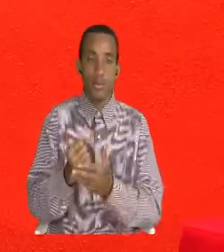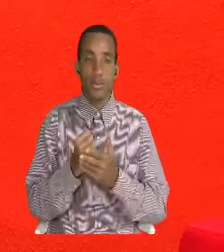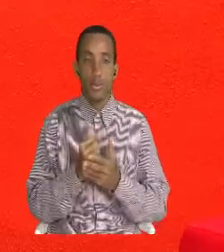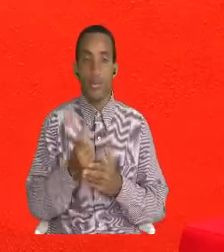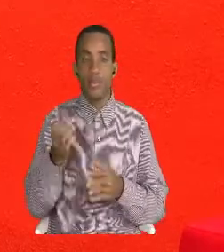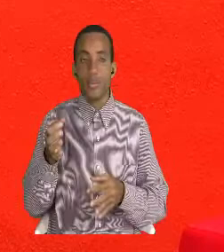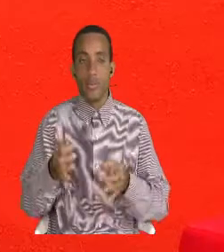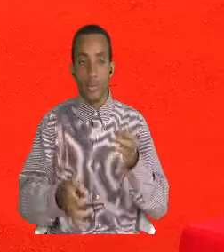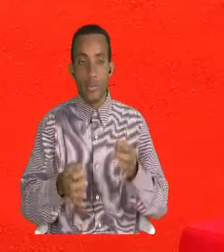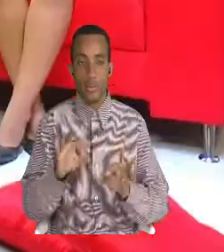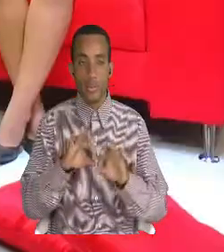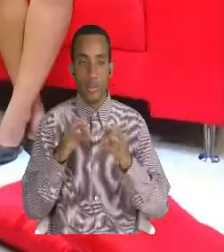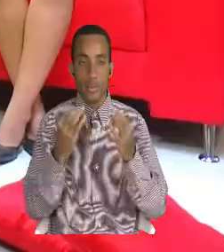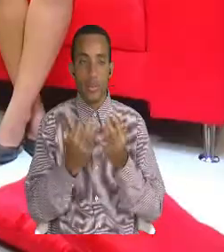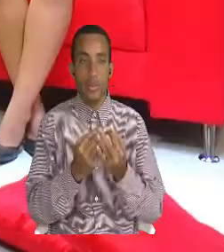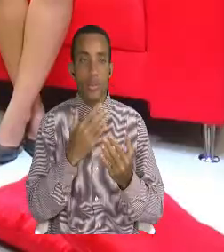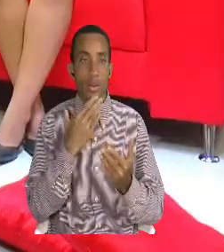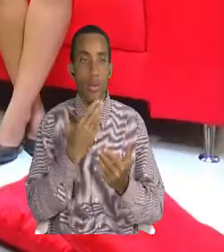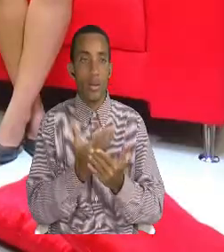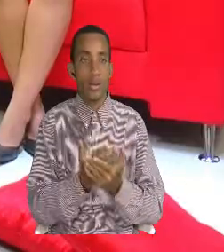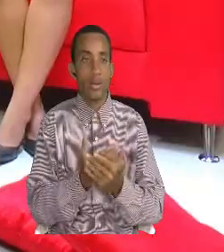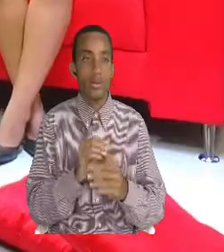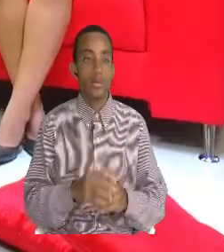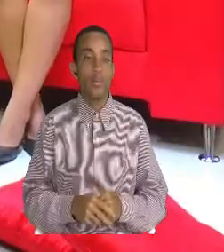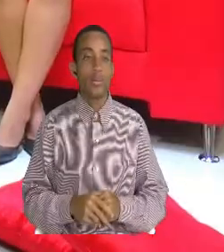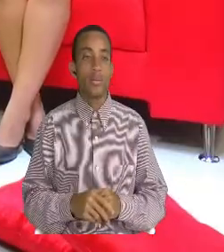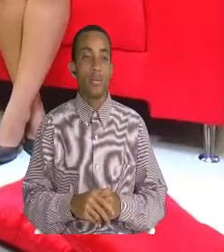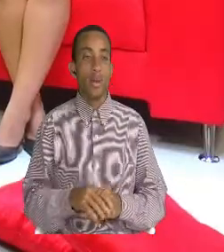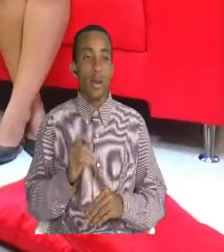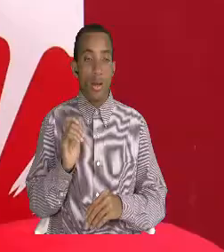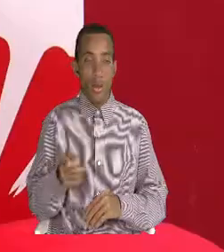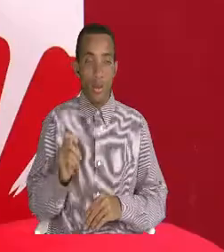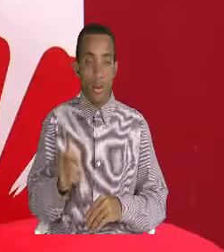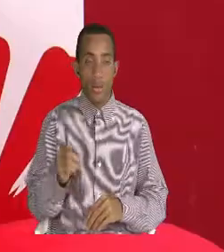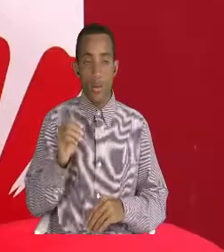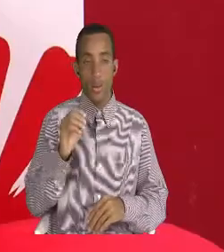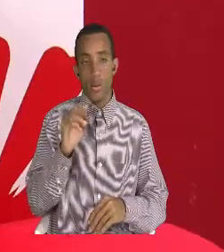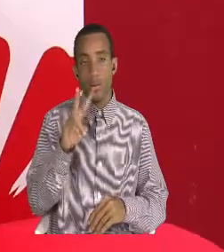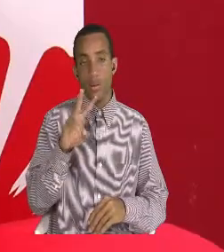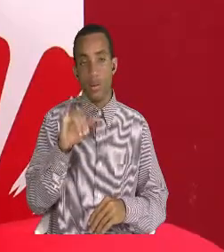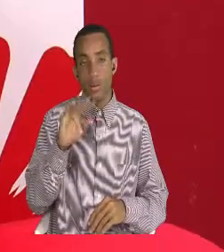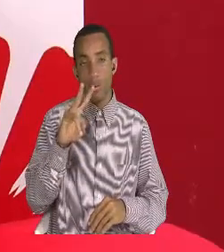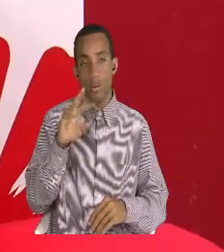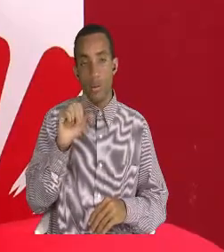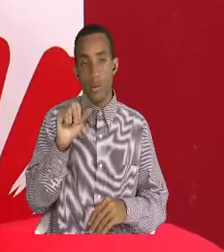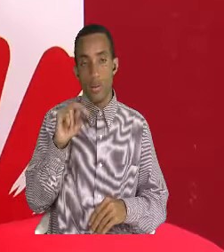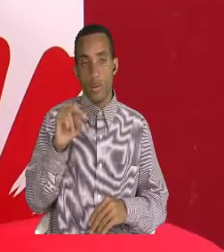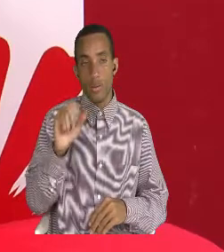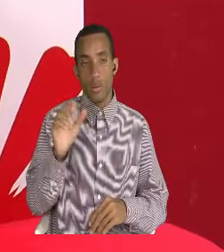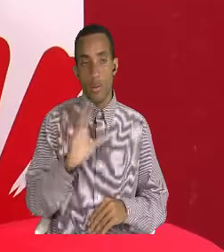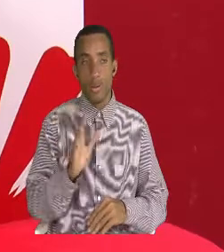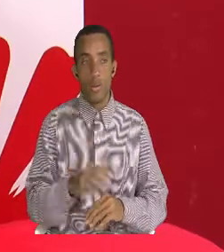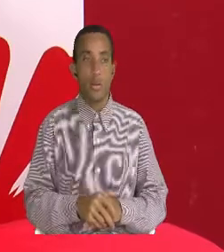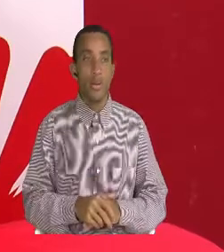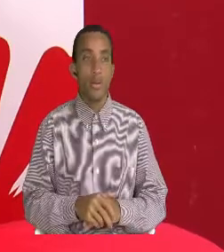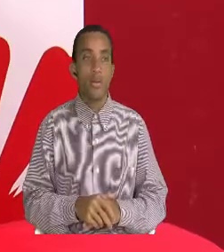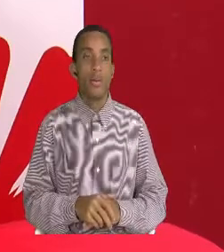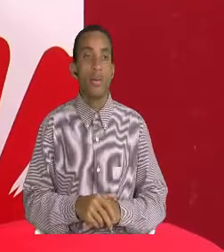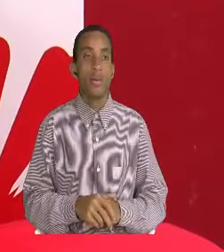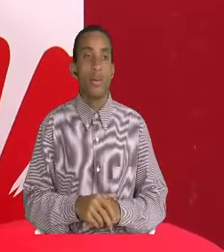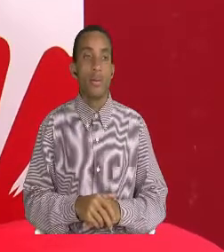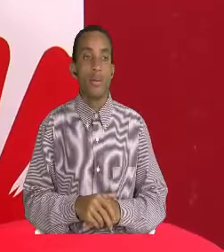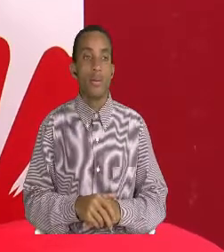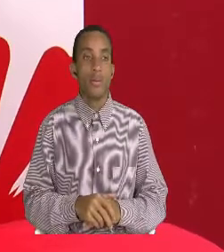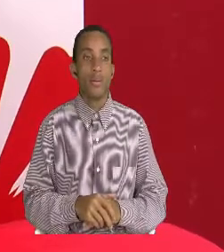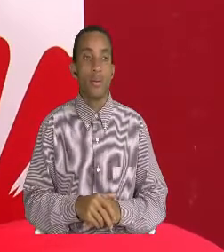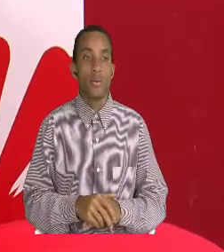familia. Bueno, muchísimas gracias a nuestra abogada Viviana Betancourt por estar siempre dispuesta a responder los interrogantes que tienen nuestros televidentes.